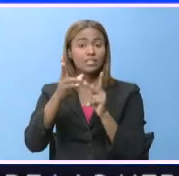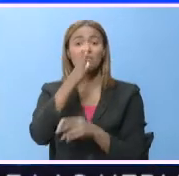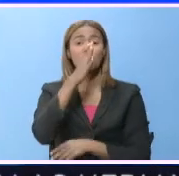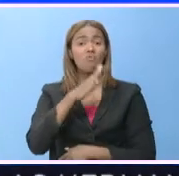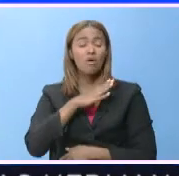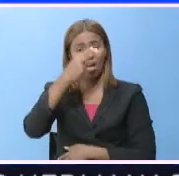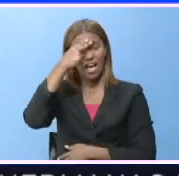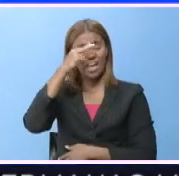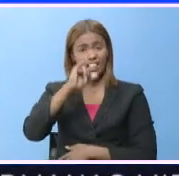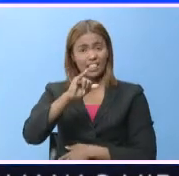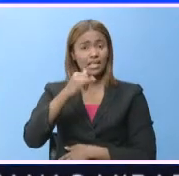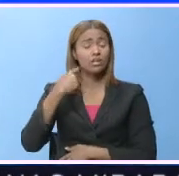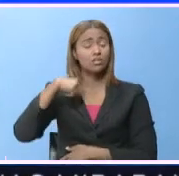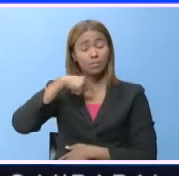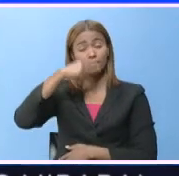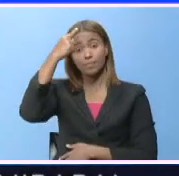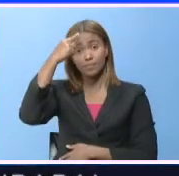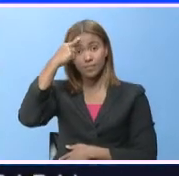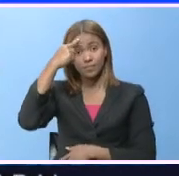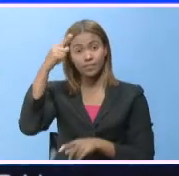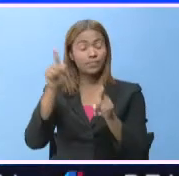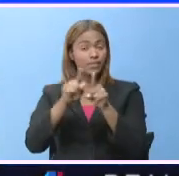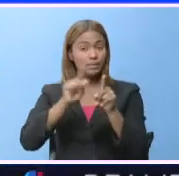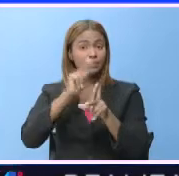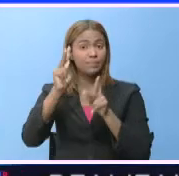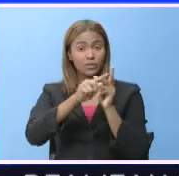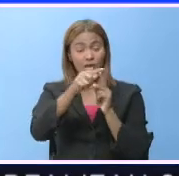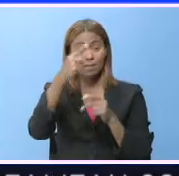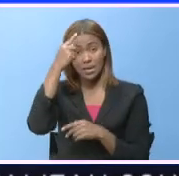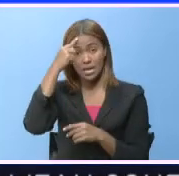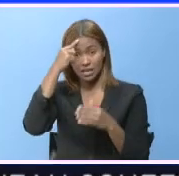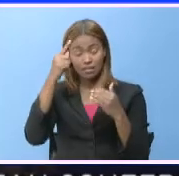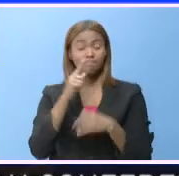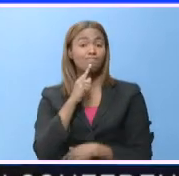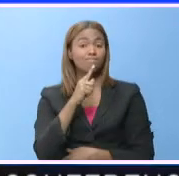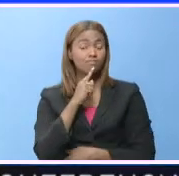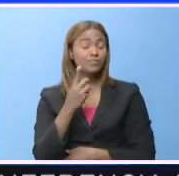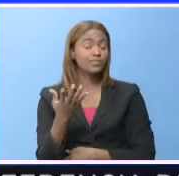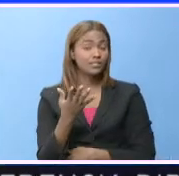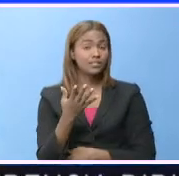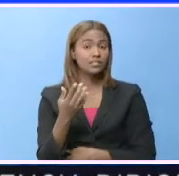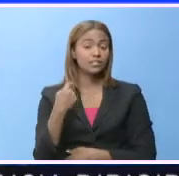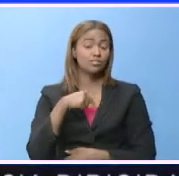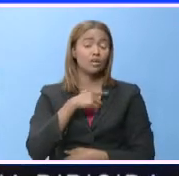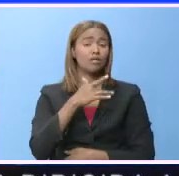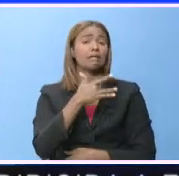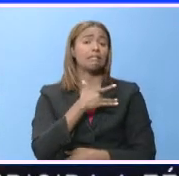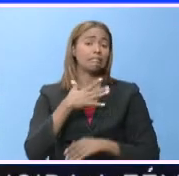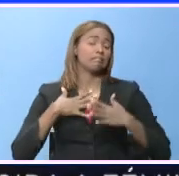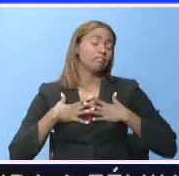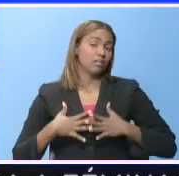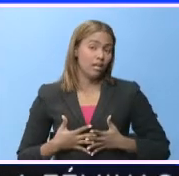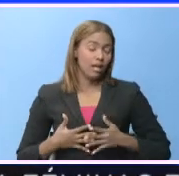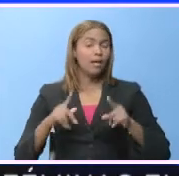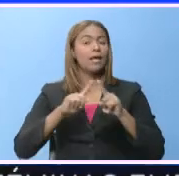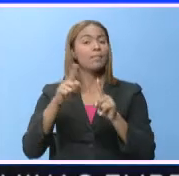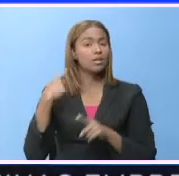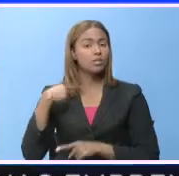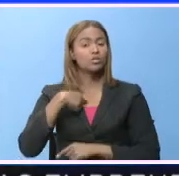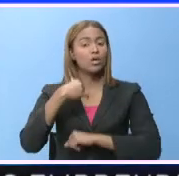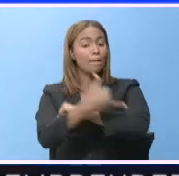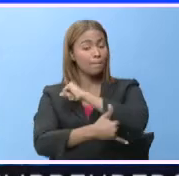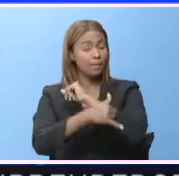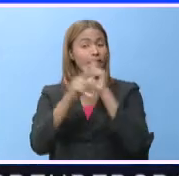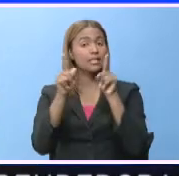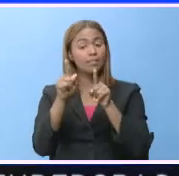mujeres haitianas que entendemos, y desde el punto de vista humano realmente nos conduele, pero nosotros somos un país